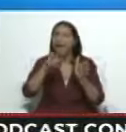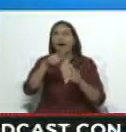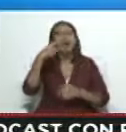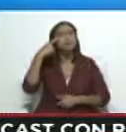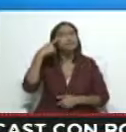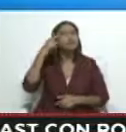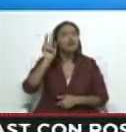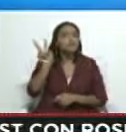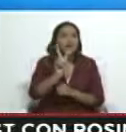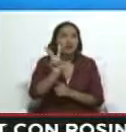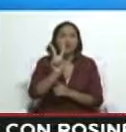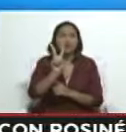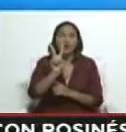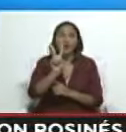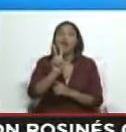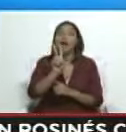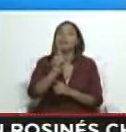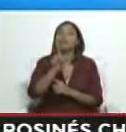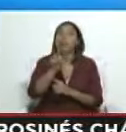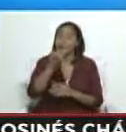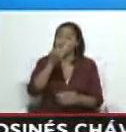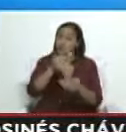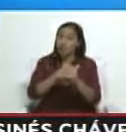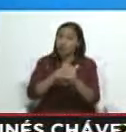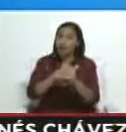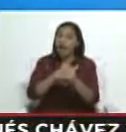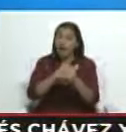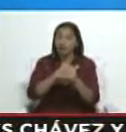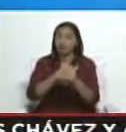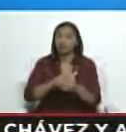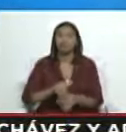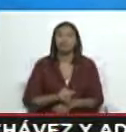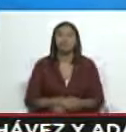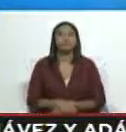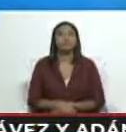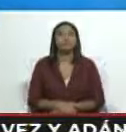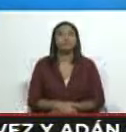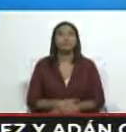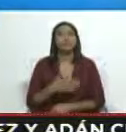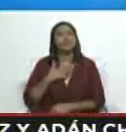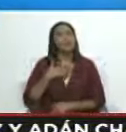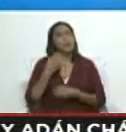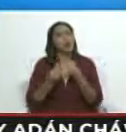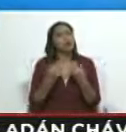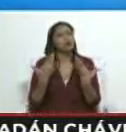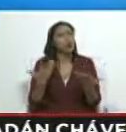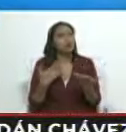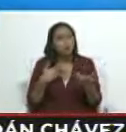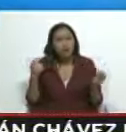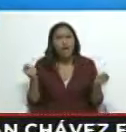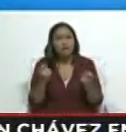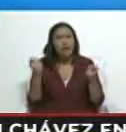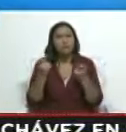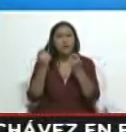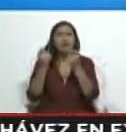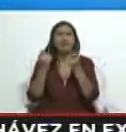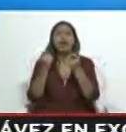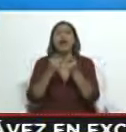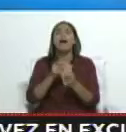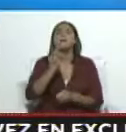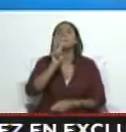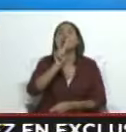Porque ¿qué vamos nosotros a ir a hacer campaña si aquí hay 25